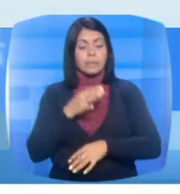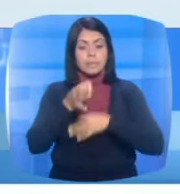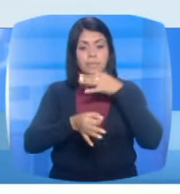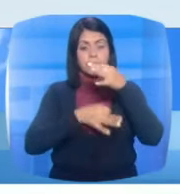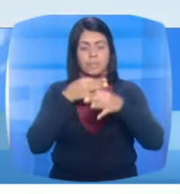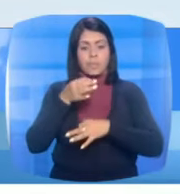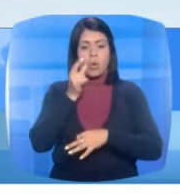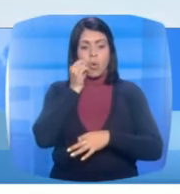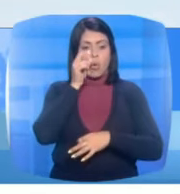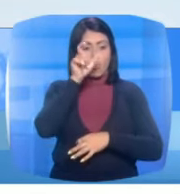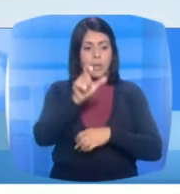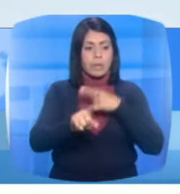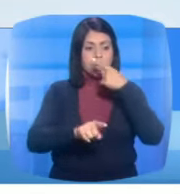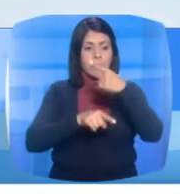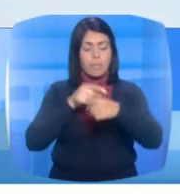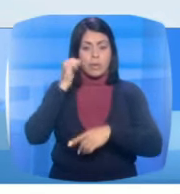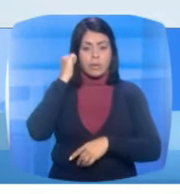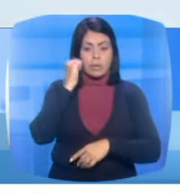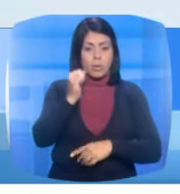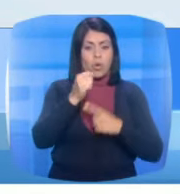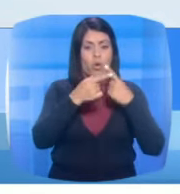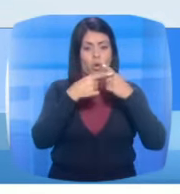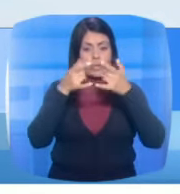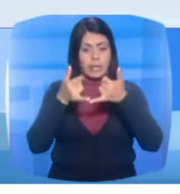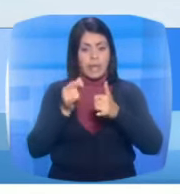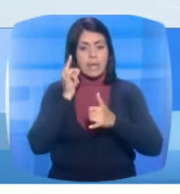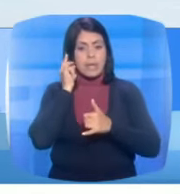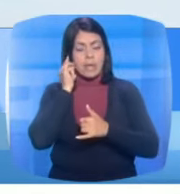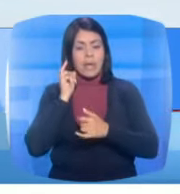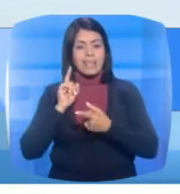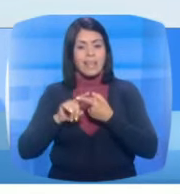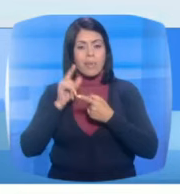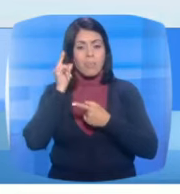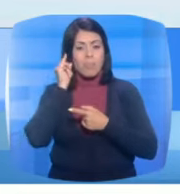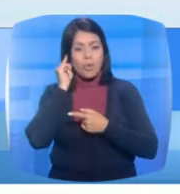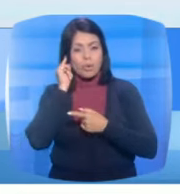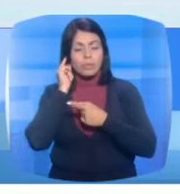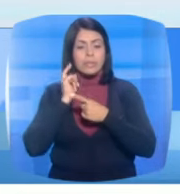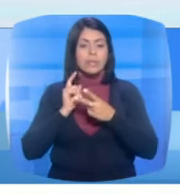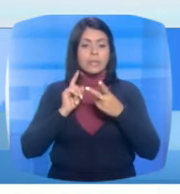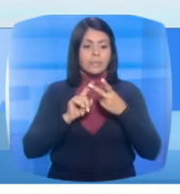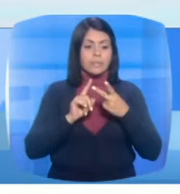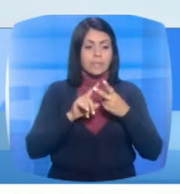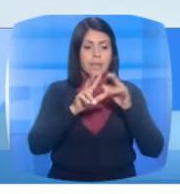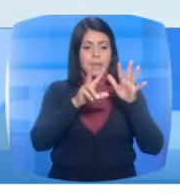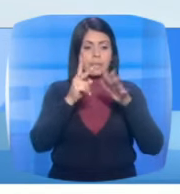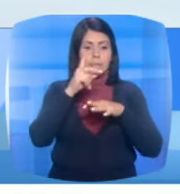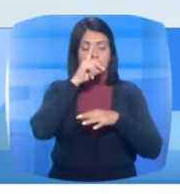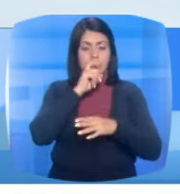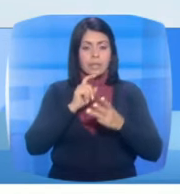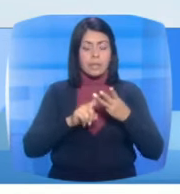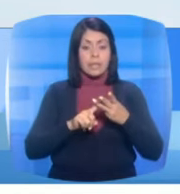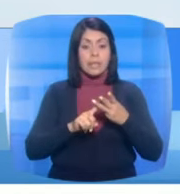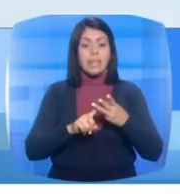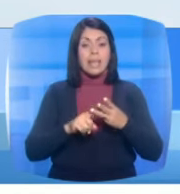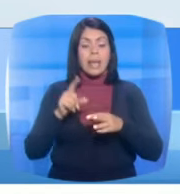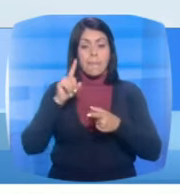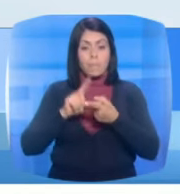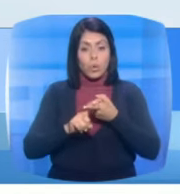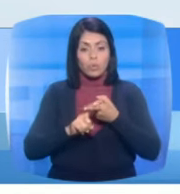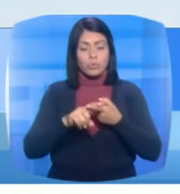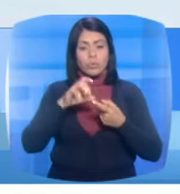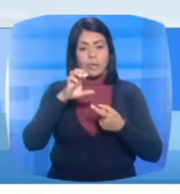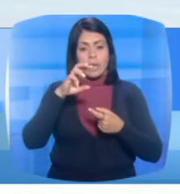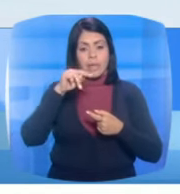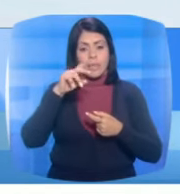Indicó que el sujeto posteriormente habría matado a la otra hija de su expareja daaris Monje de 17 años y a su yerno enderson